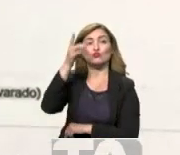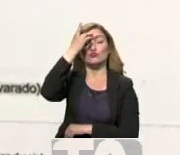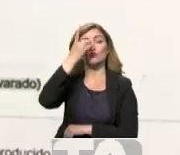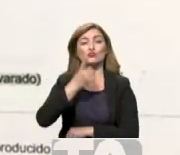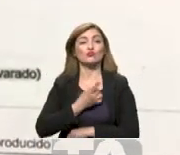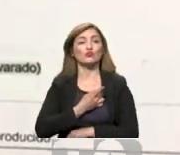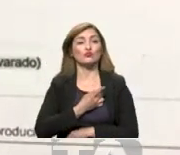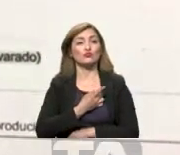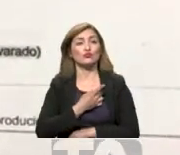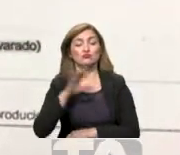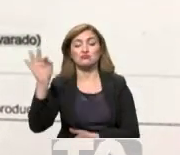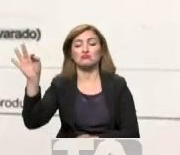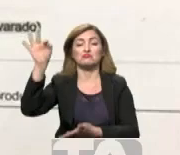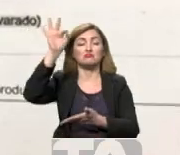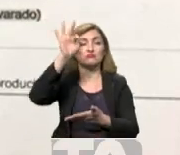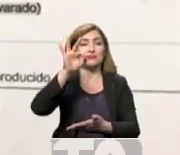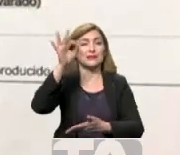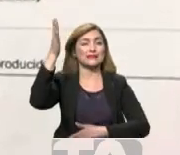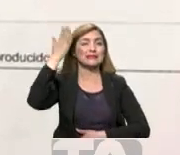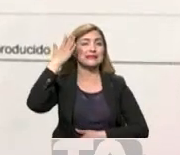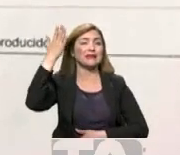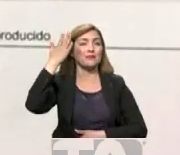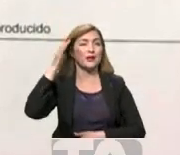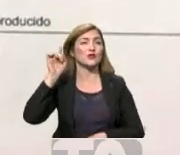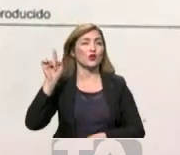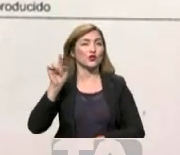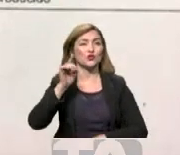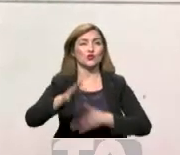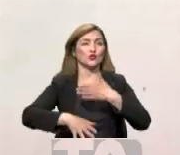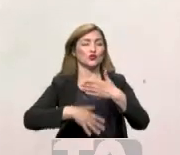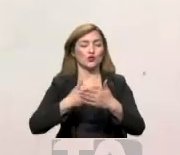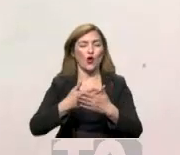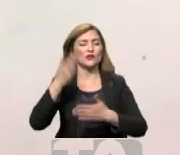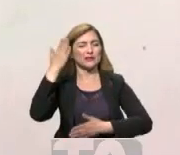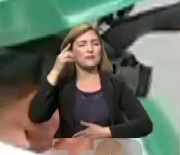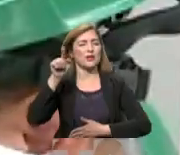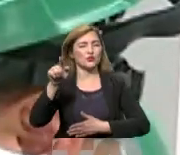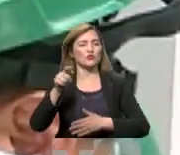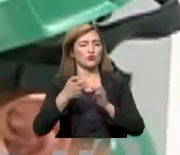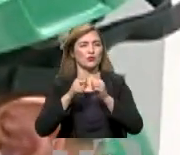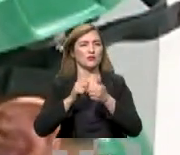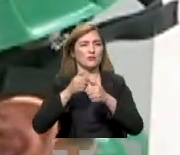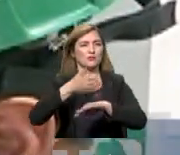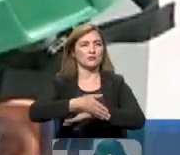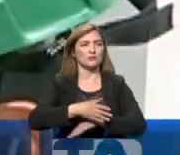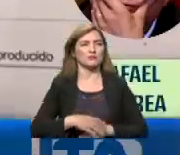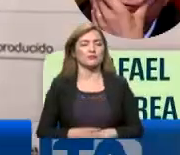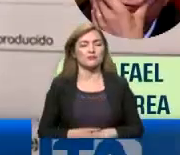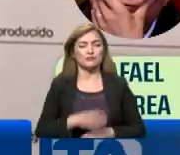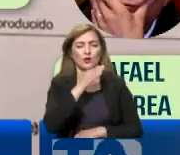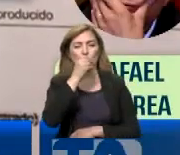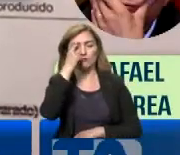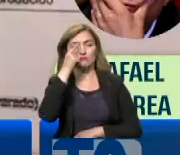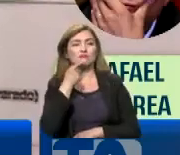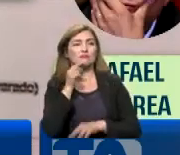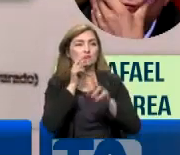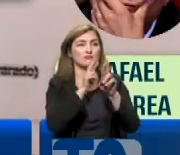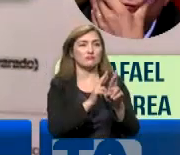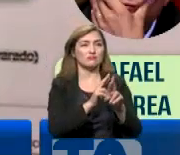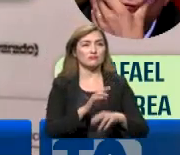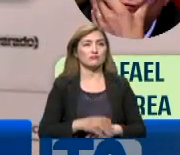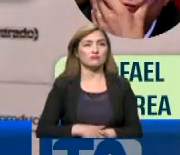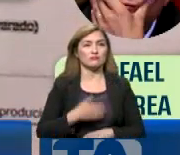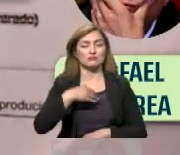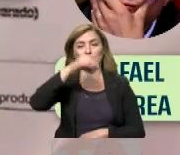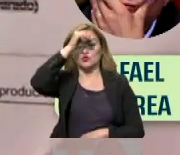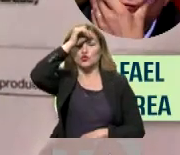decisión de ungirlo, sabiendo exactamente que todo esto iba a pasar. Correa se limita a contestar. Yo no lo